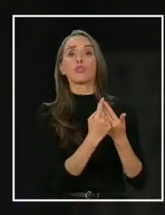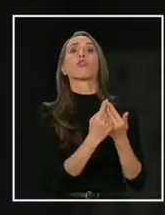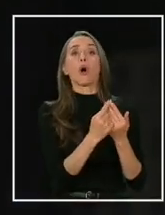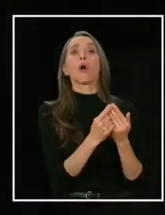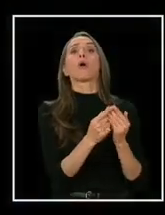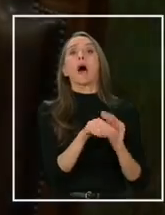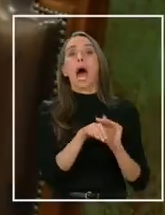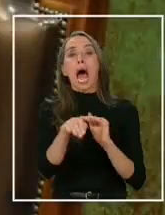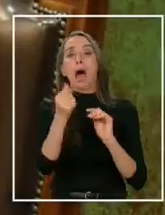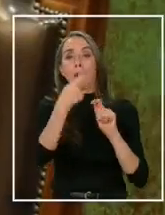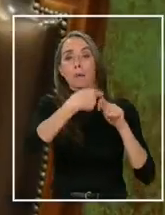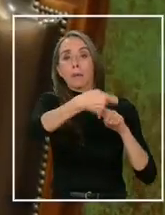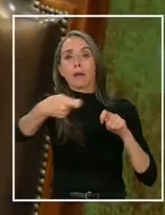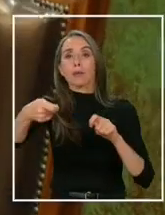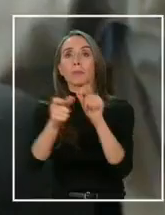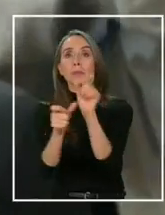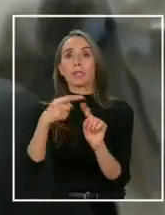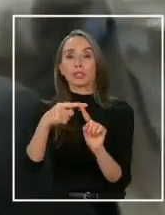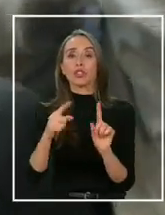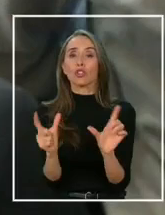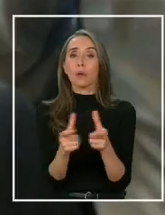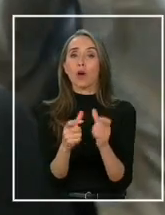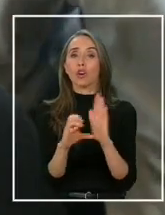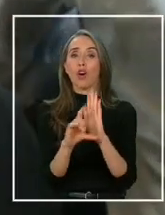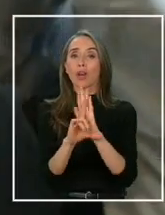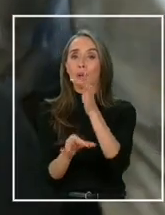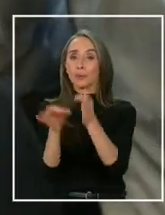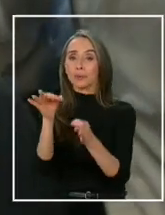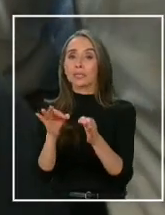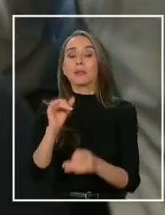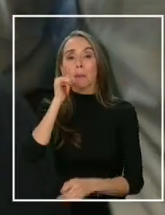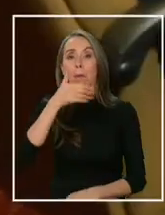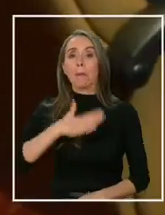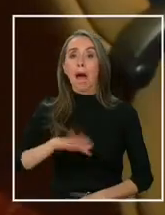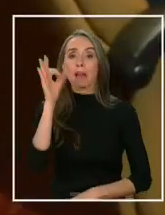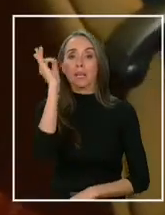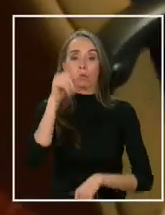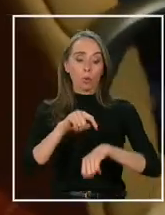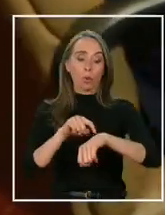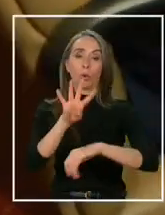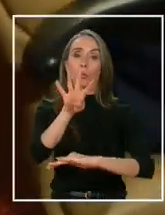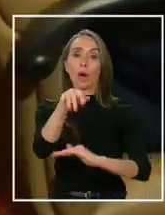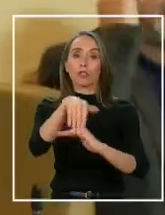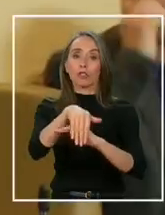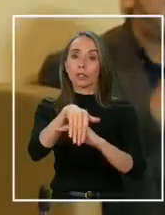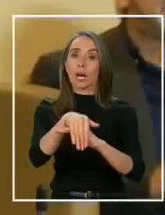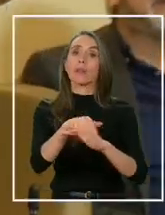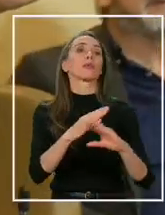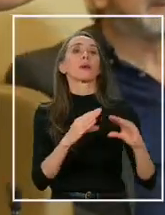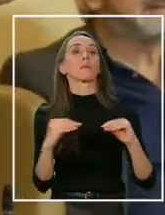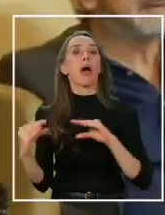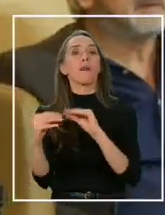en ayuda a la clase media. La Comisión de Constitución se reunirá este martes a las 4 de la tarde para